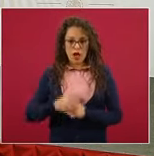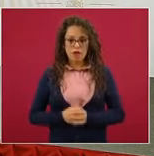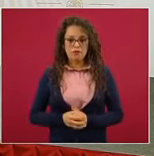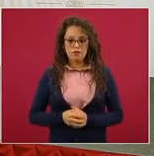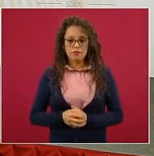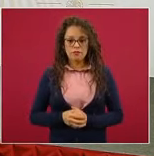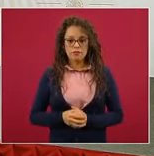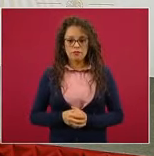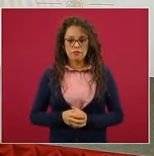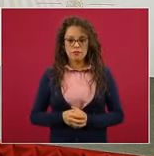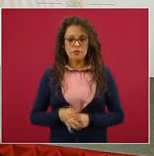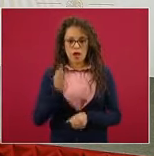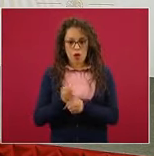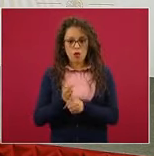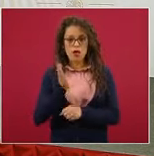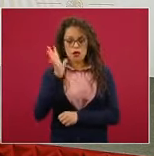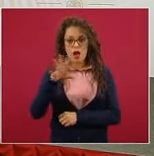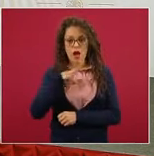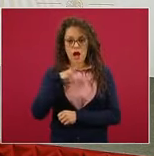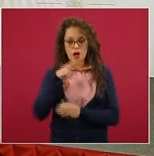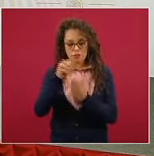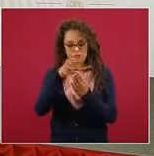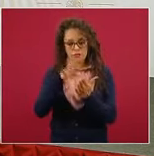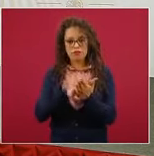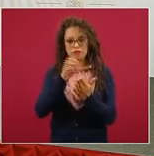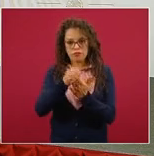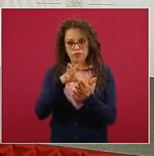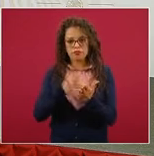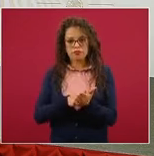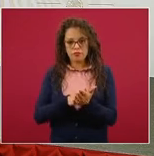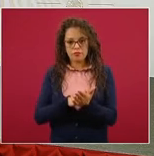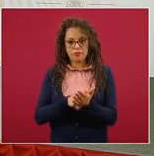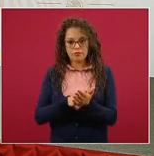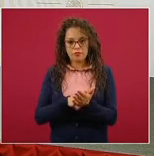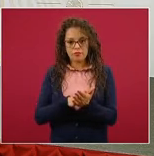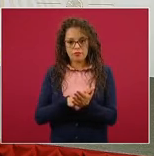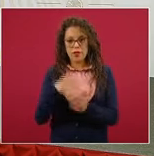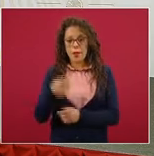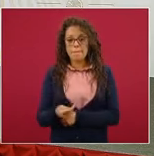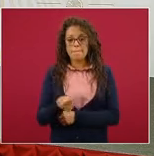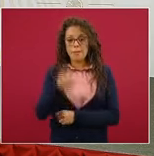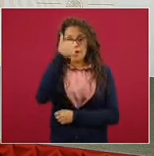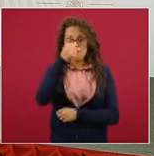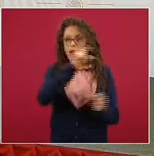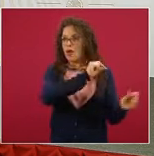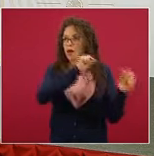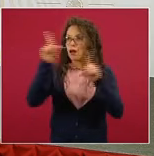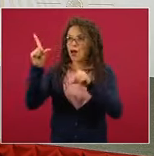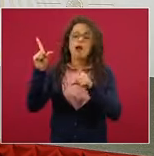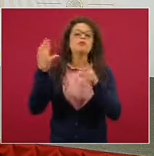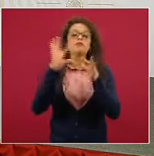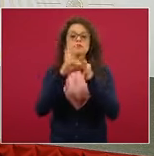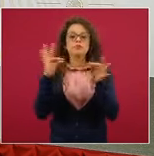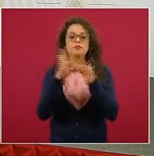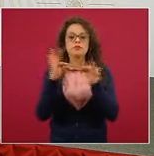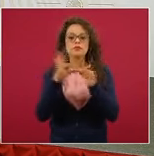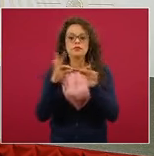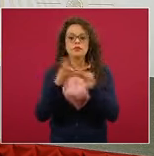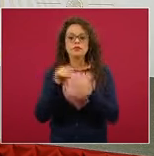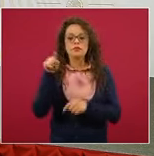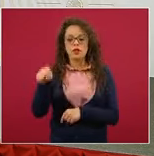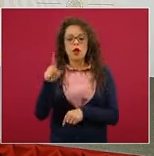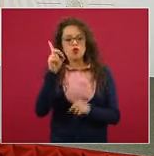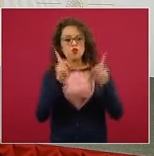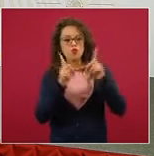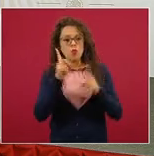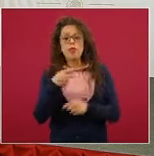está incorporada a la suma y en la primera diapositiva lo ponemos de manera explícita, los casos sospechosos sin muestra, están en la